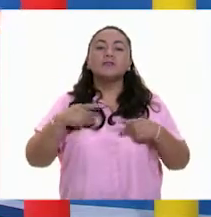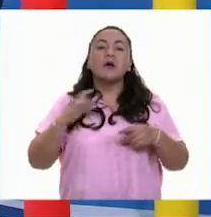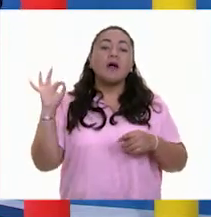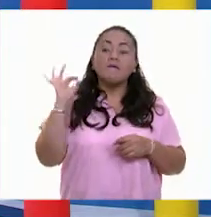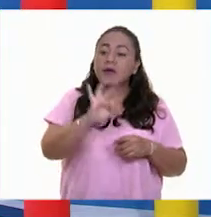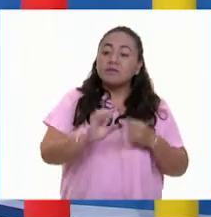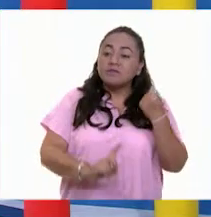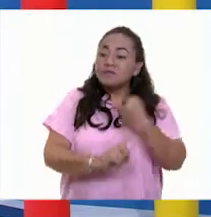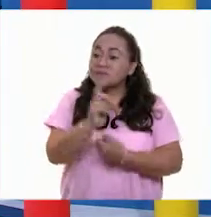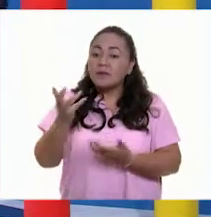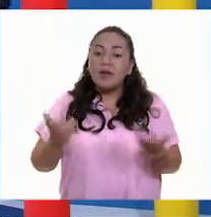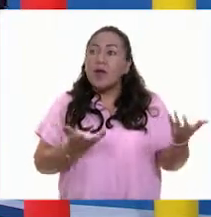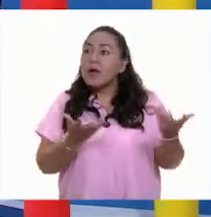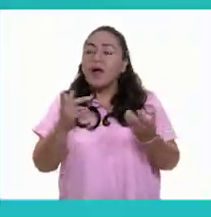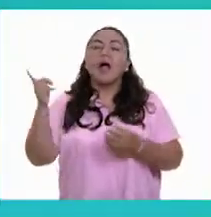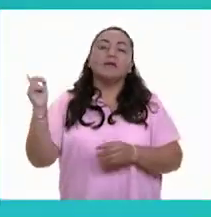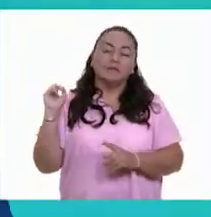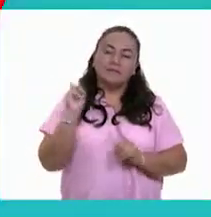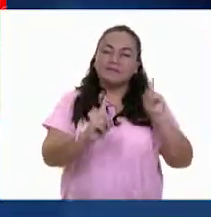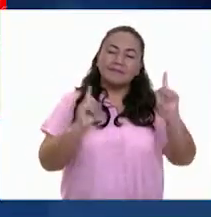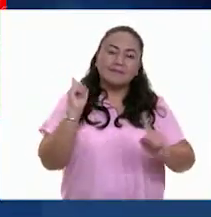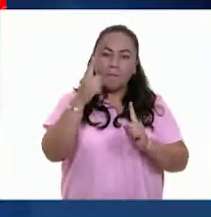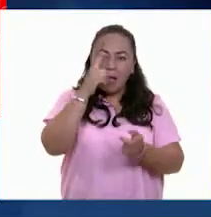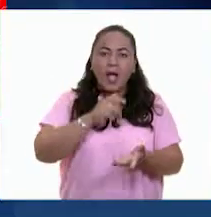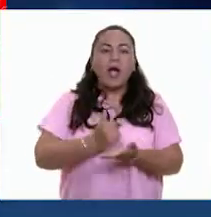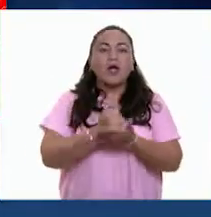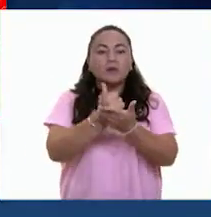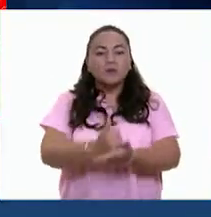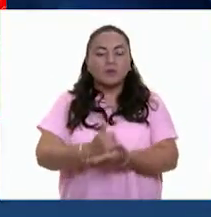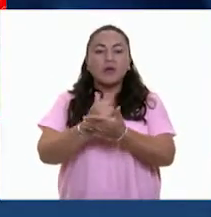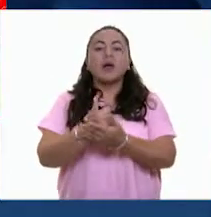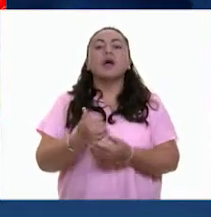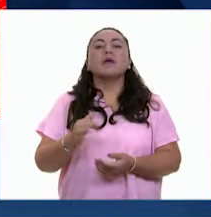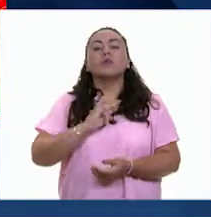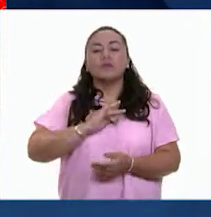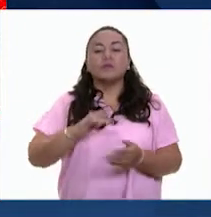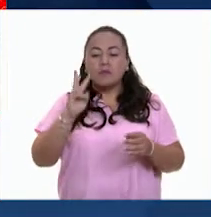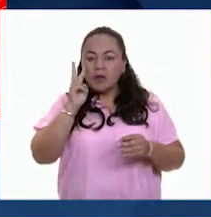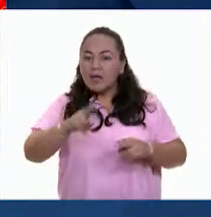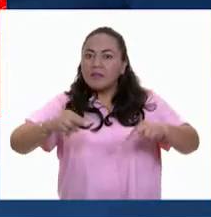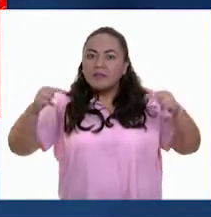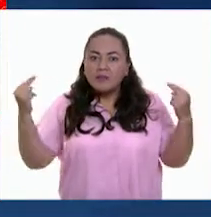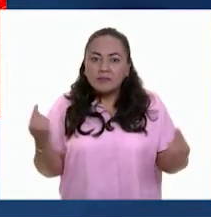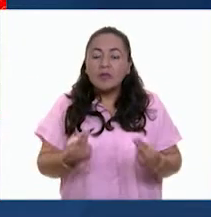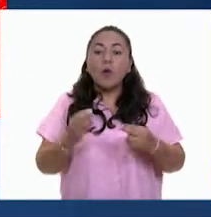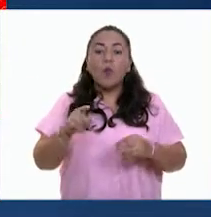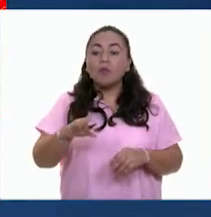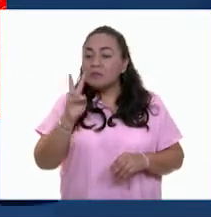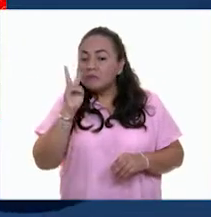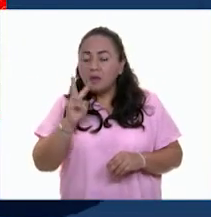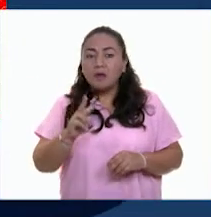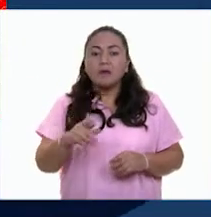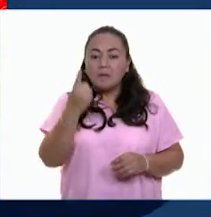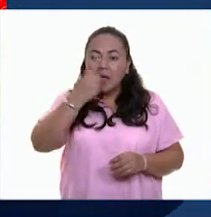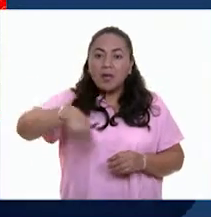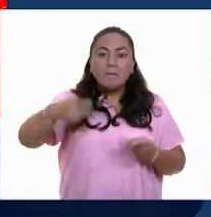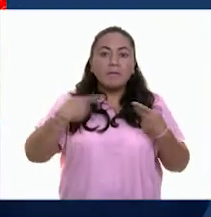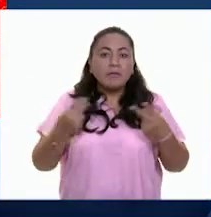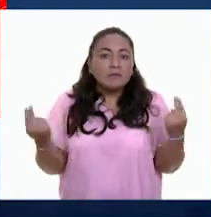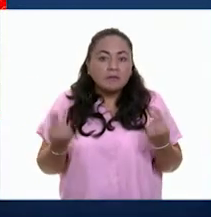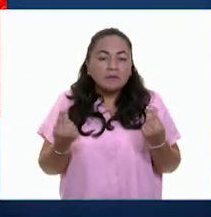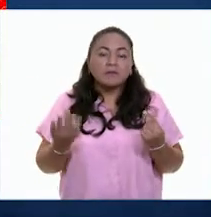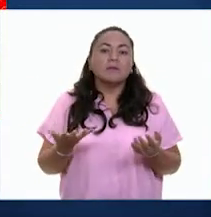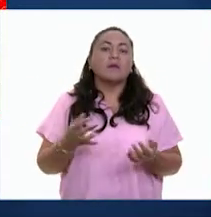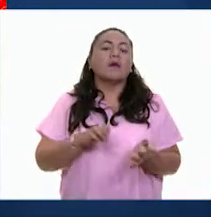afectadas por el desastre, y recuperar los lugares que representan una necesidad o son indispensables para las personas,